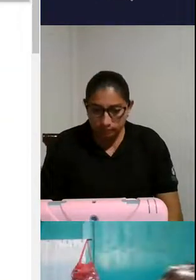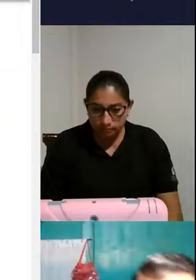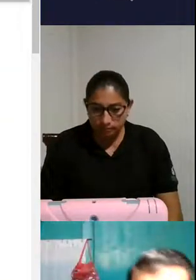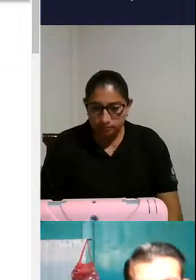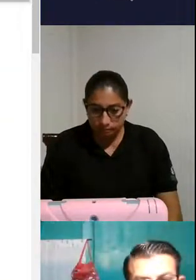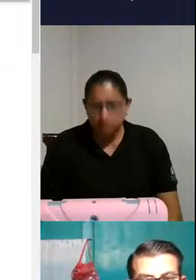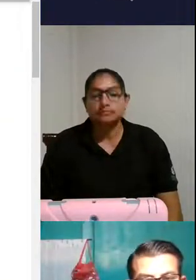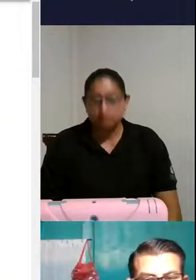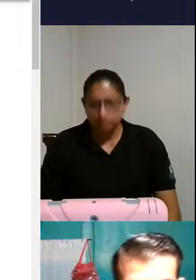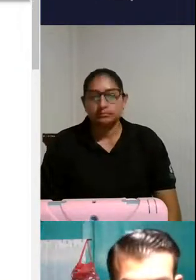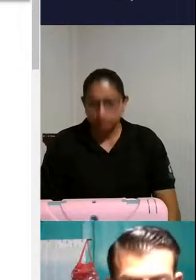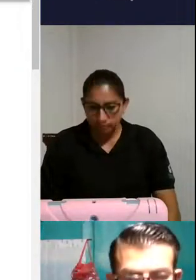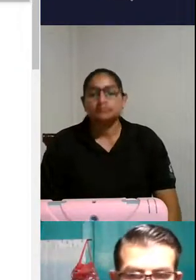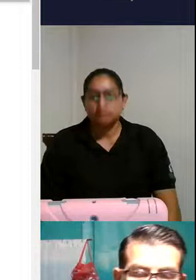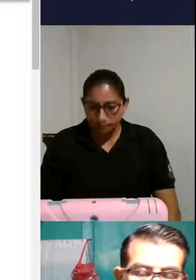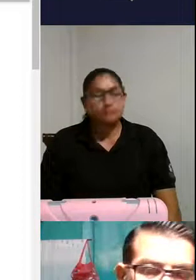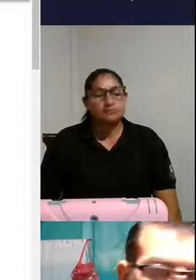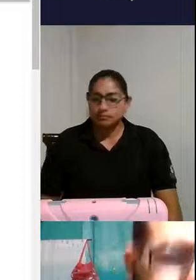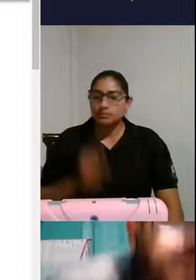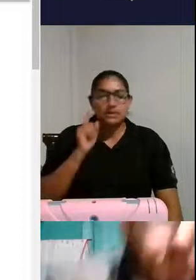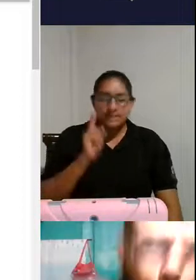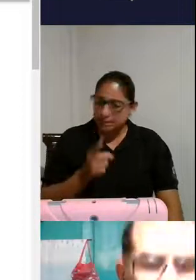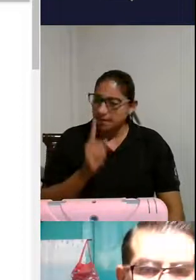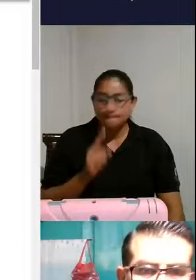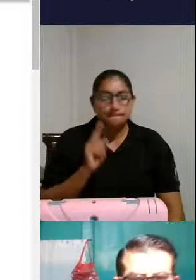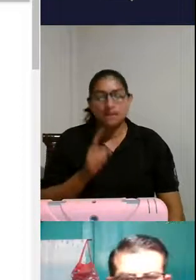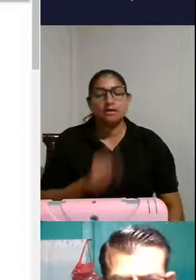Y Profesor, quiero que ustedes vean este ejercicio de acá.